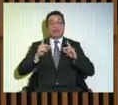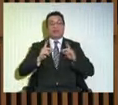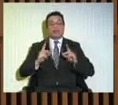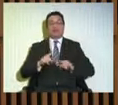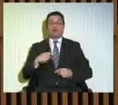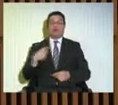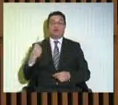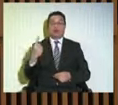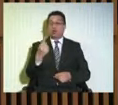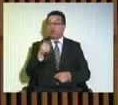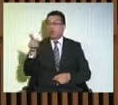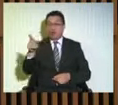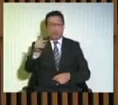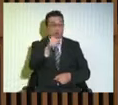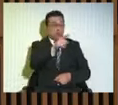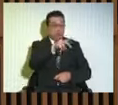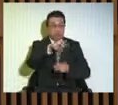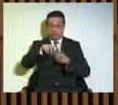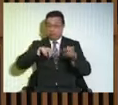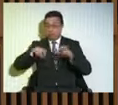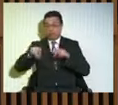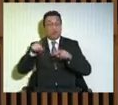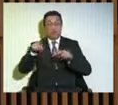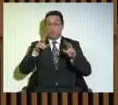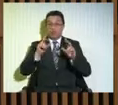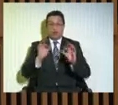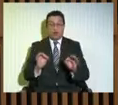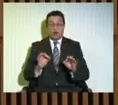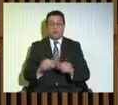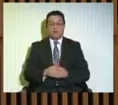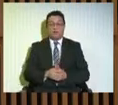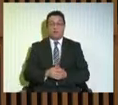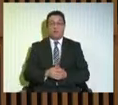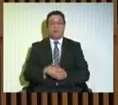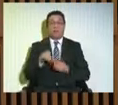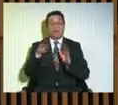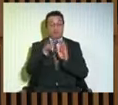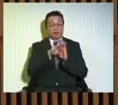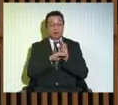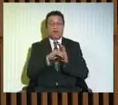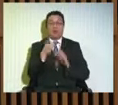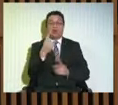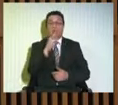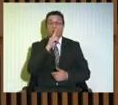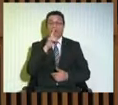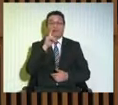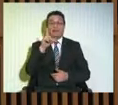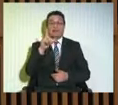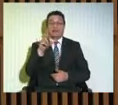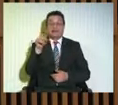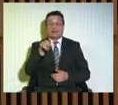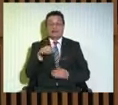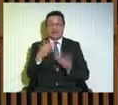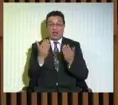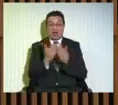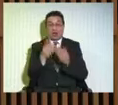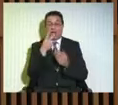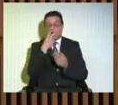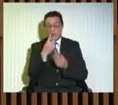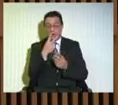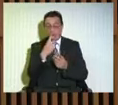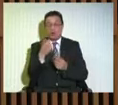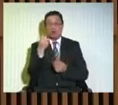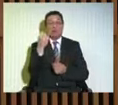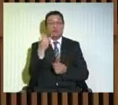los que estamos sentados en esta sala. En el programa de útiles escolares, también hemos visto que es un